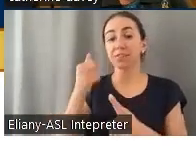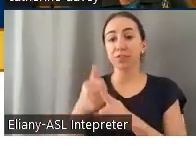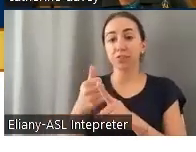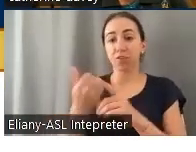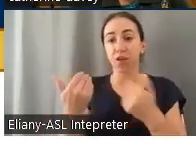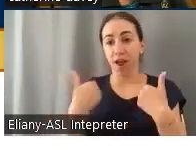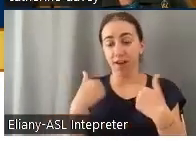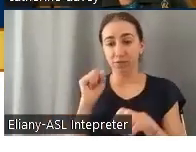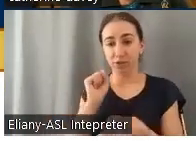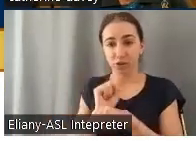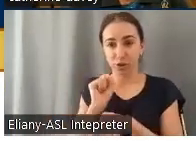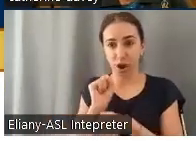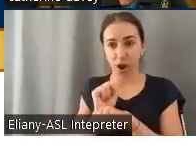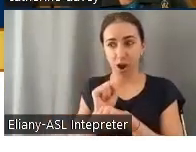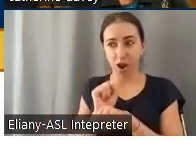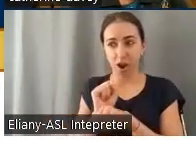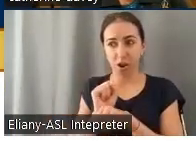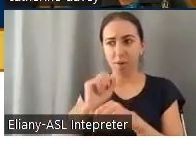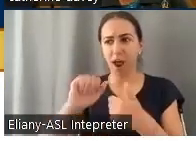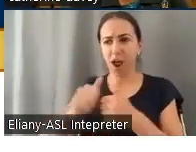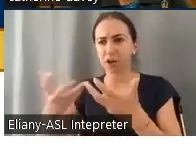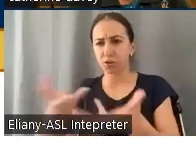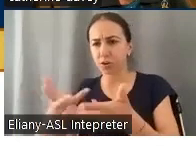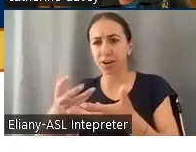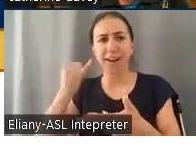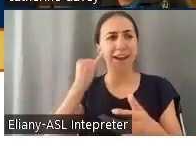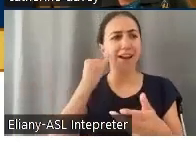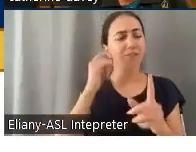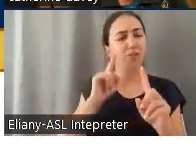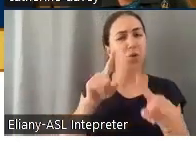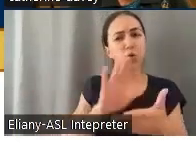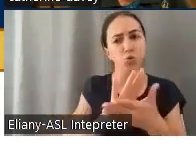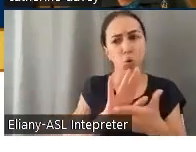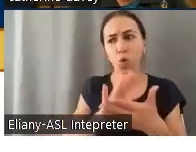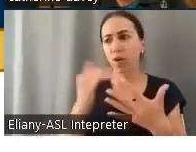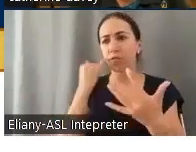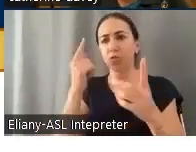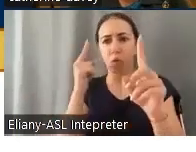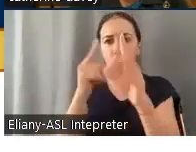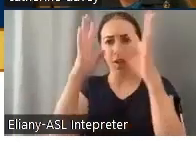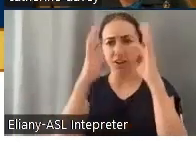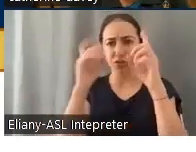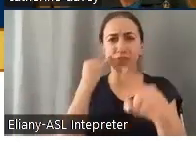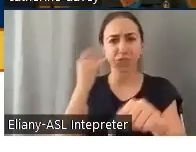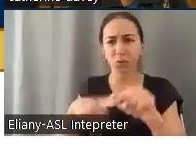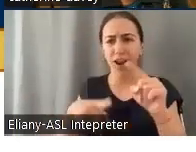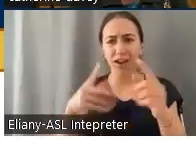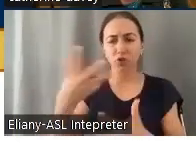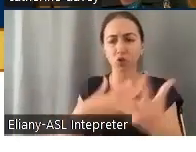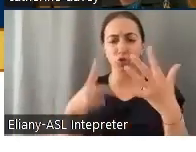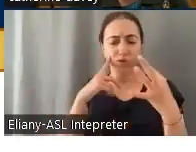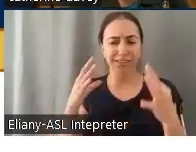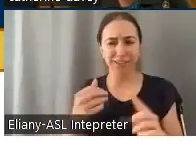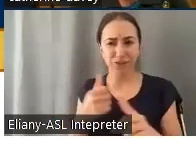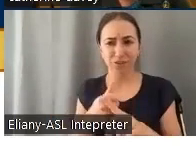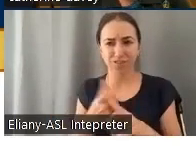sociales, pero ahora aprendí y dije, ¿cómo podemos tener un trabajo si no puedes tomar decisiones sociales? ¿Cómo vas a la escuela? ¿Cómo